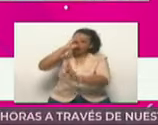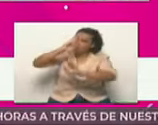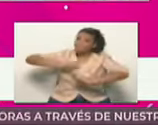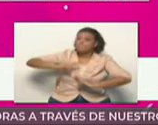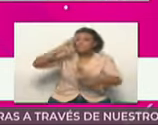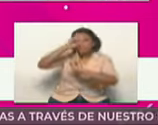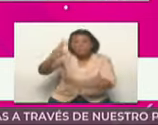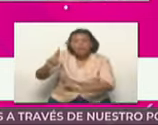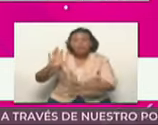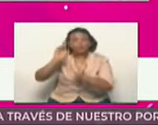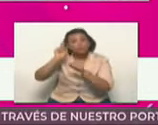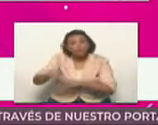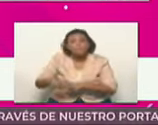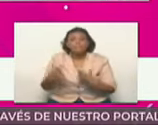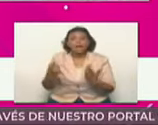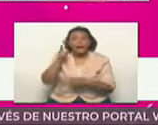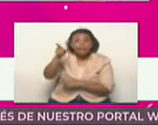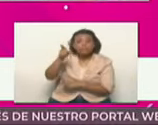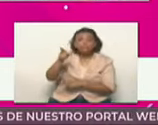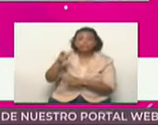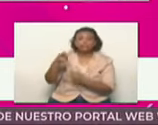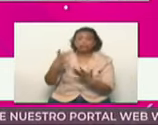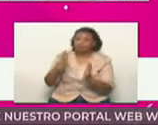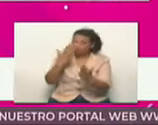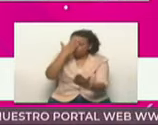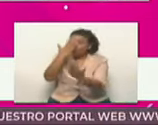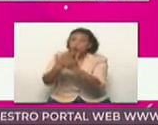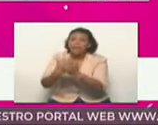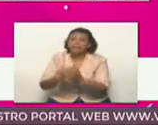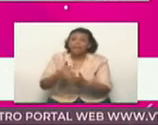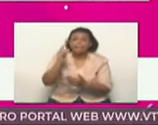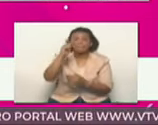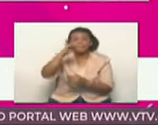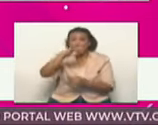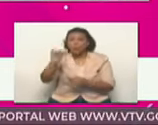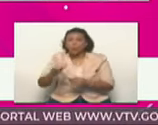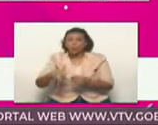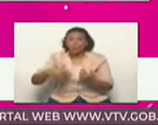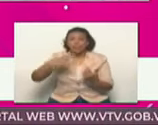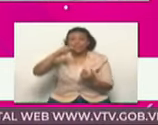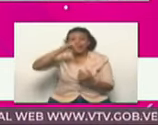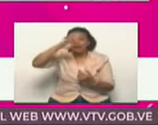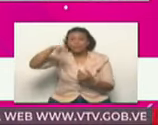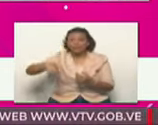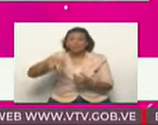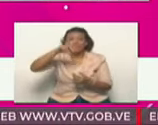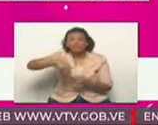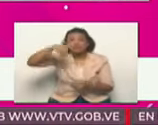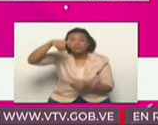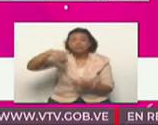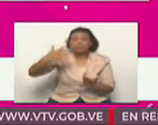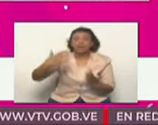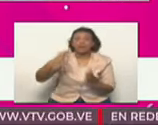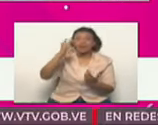también. Ahí estuvieron al frente Nehru, Nasser, Fidel.